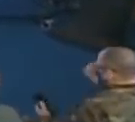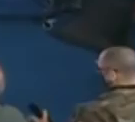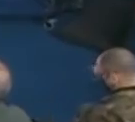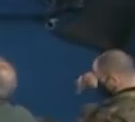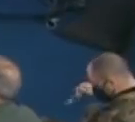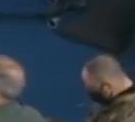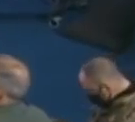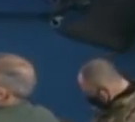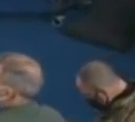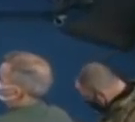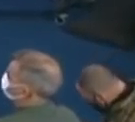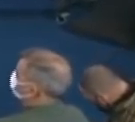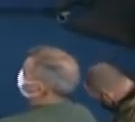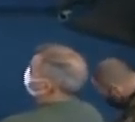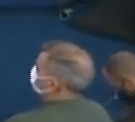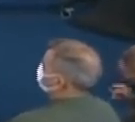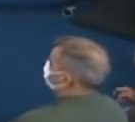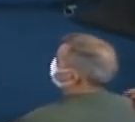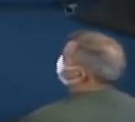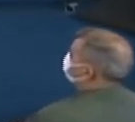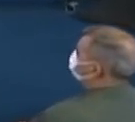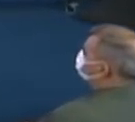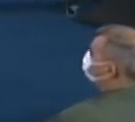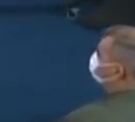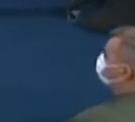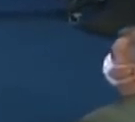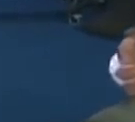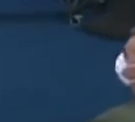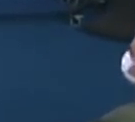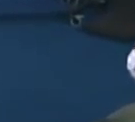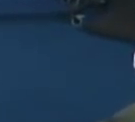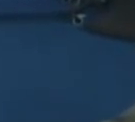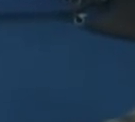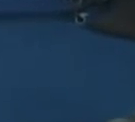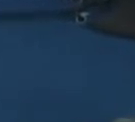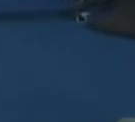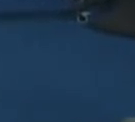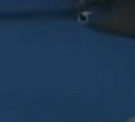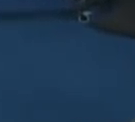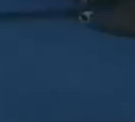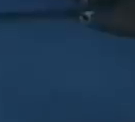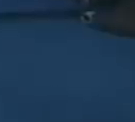Estamos desde el Salón Simón Bolívar del Palacio Presidencial